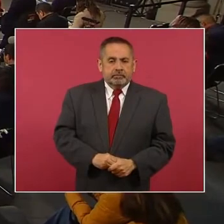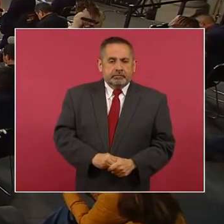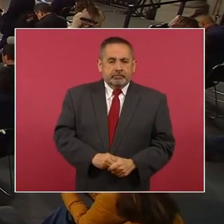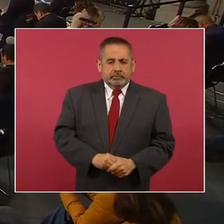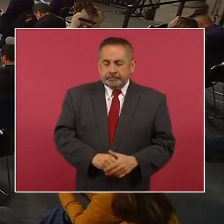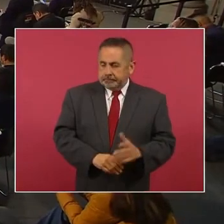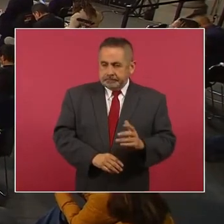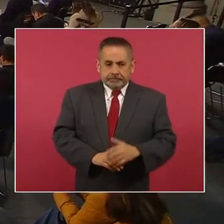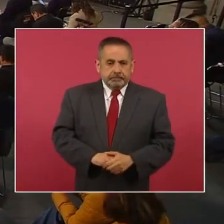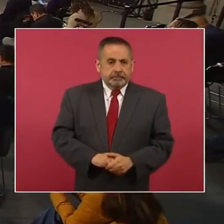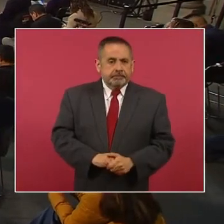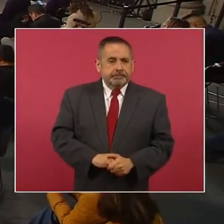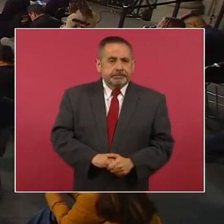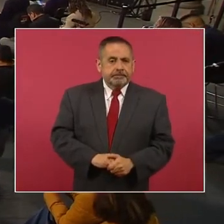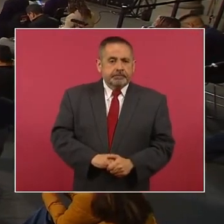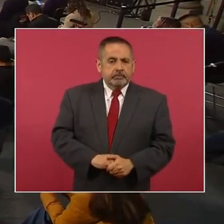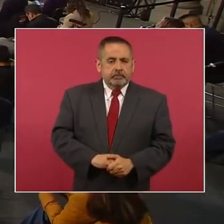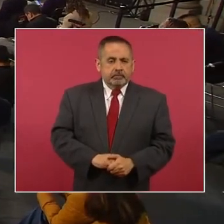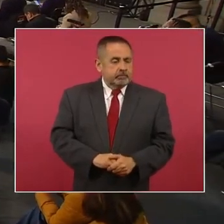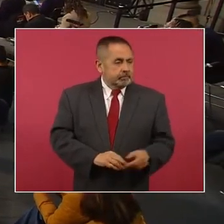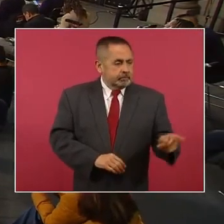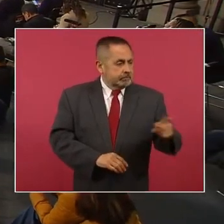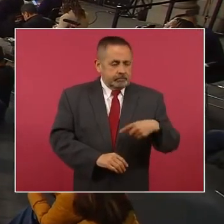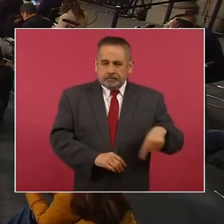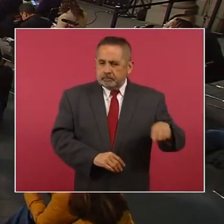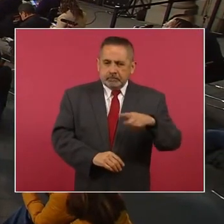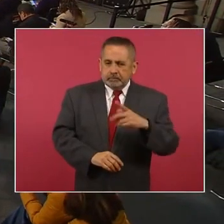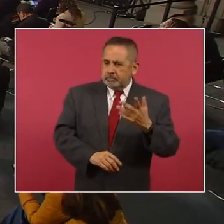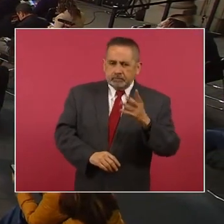pues que vayan a engañar a